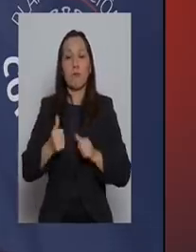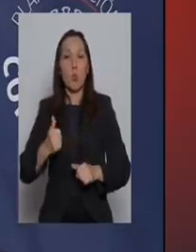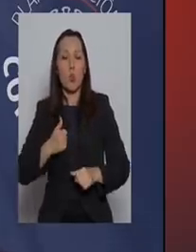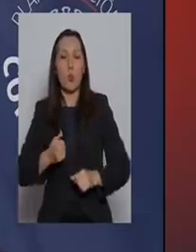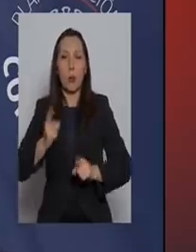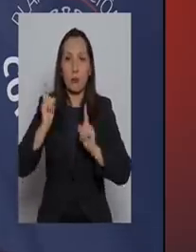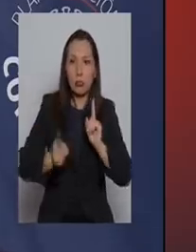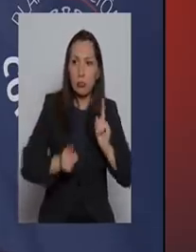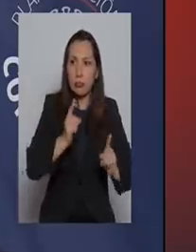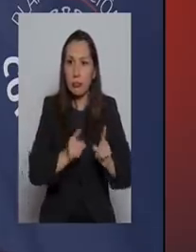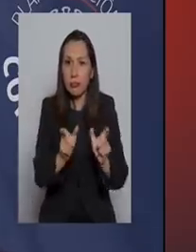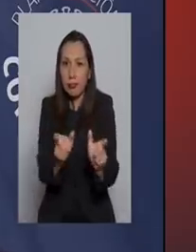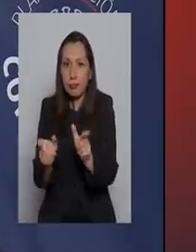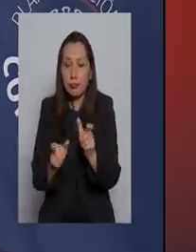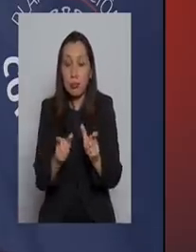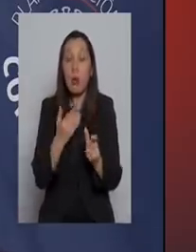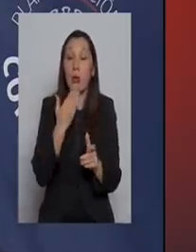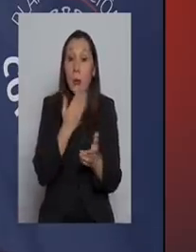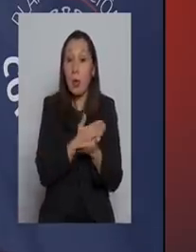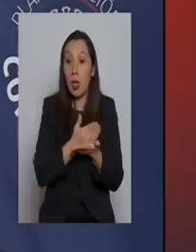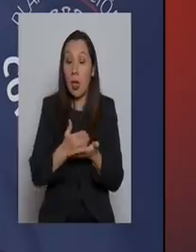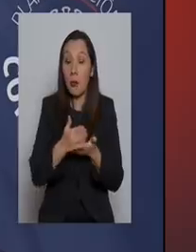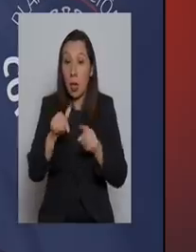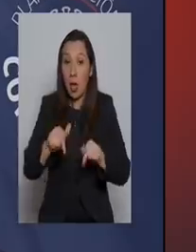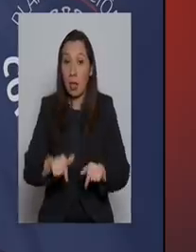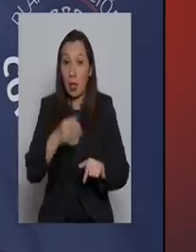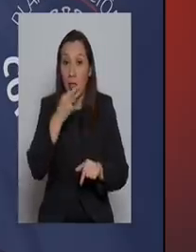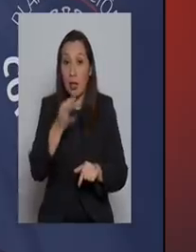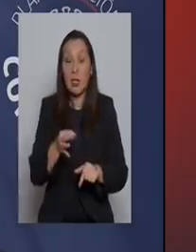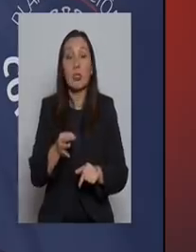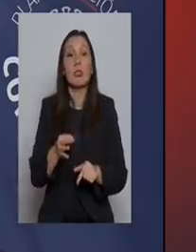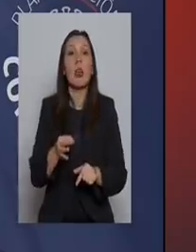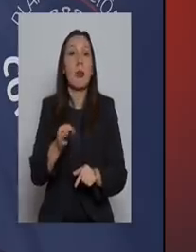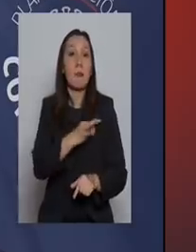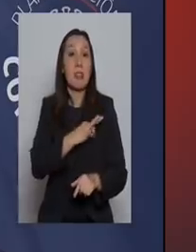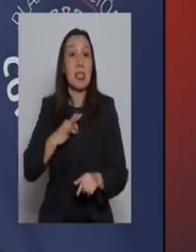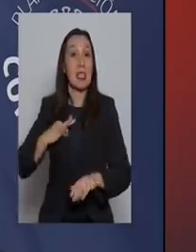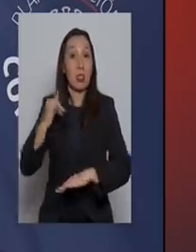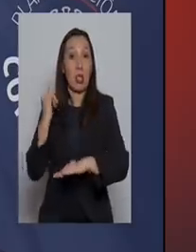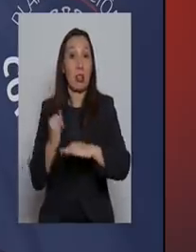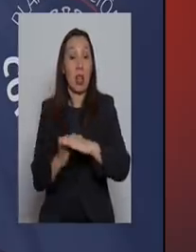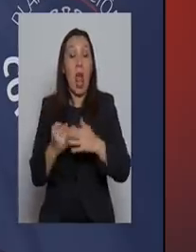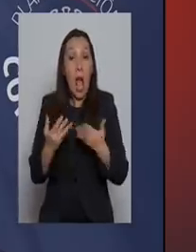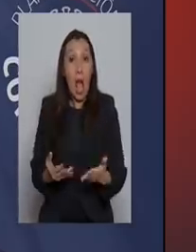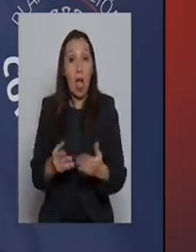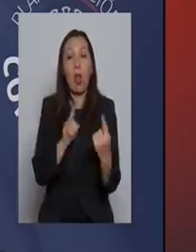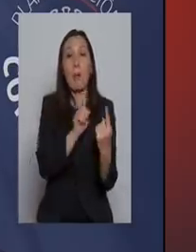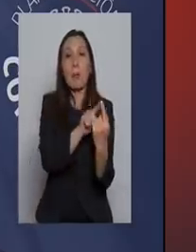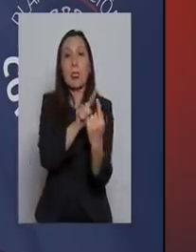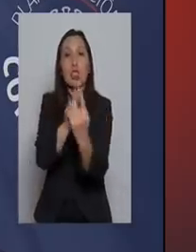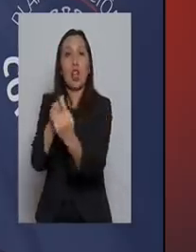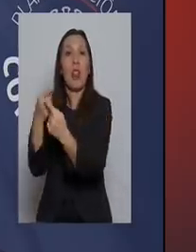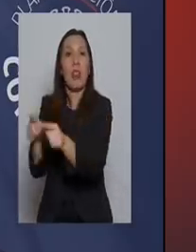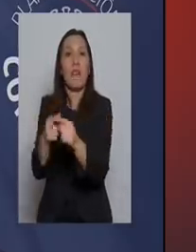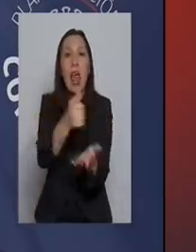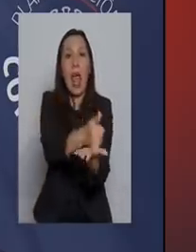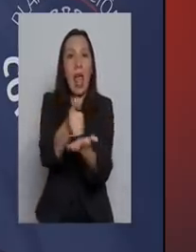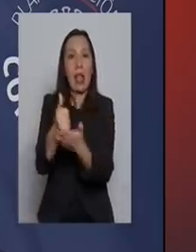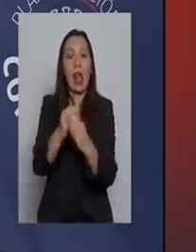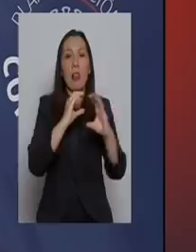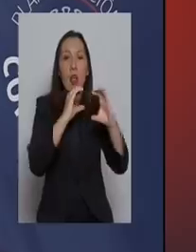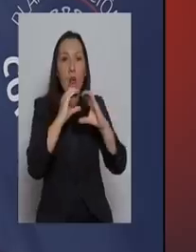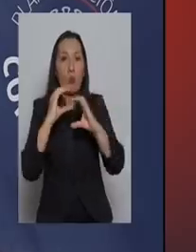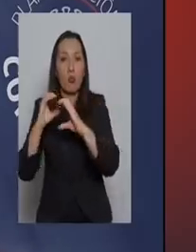se implementen. Y mientras estamos hablando aquí, el señor ministro del Interior se está comunicando con los diferentes